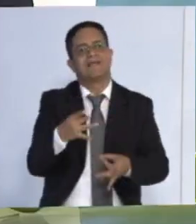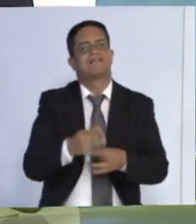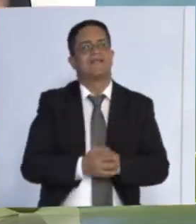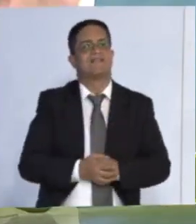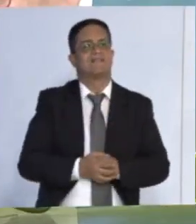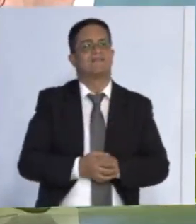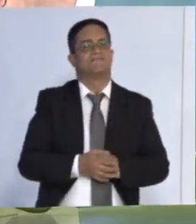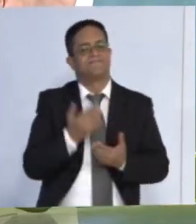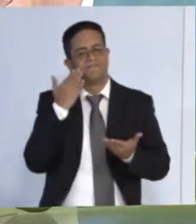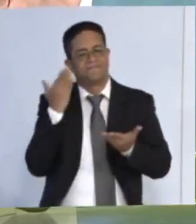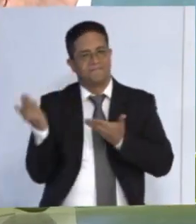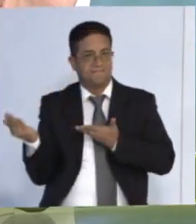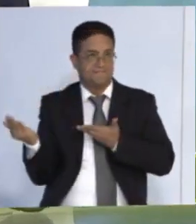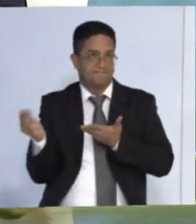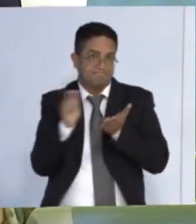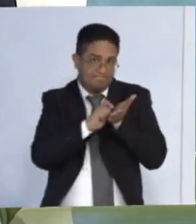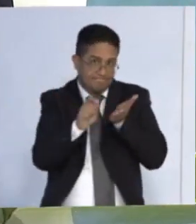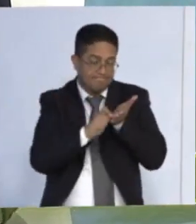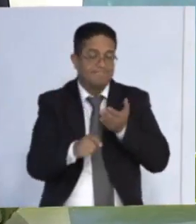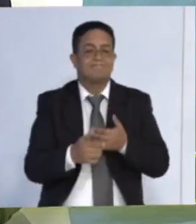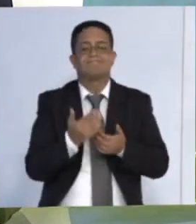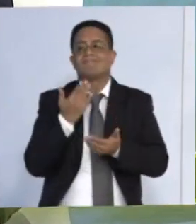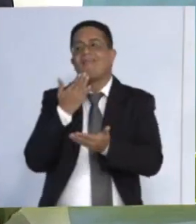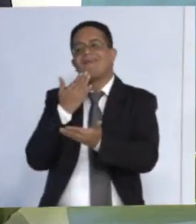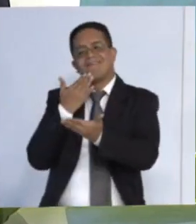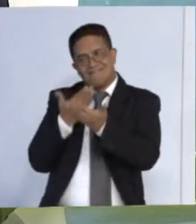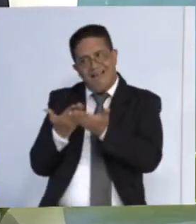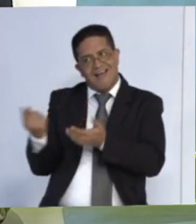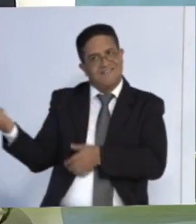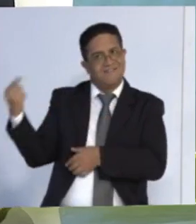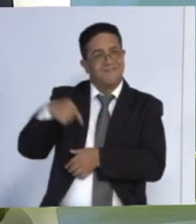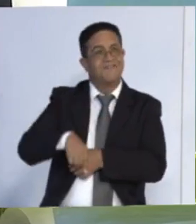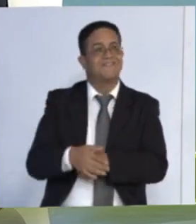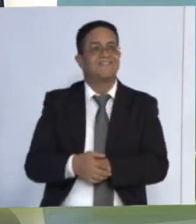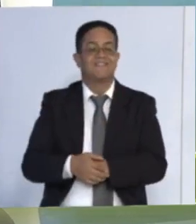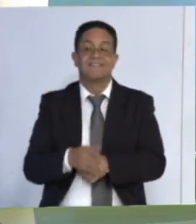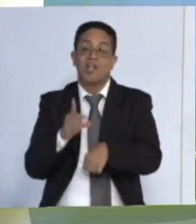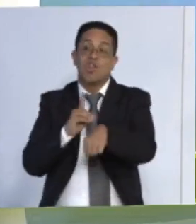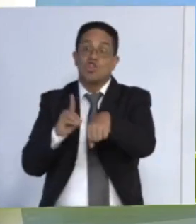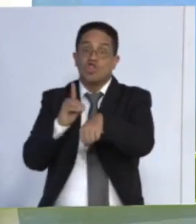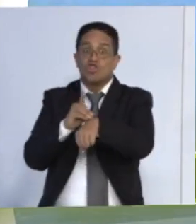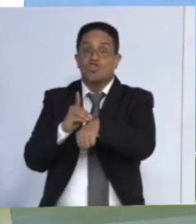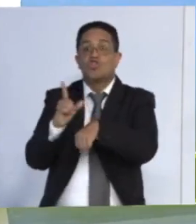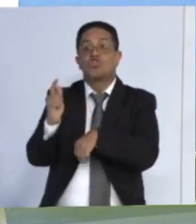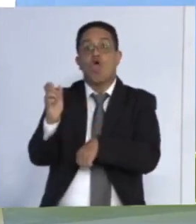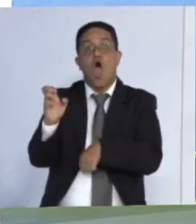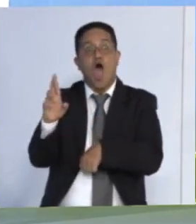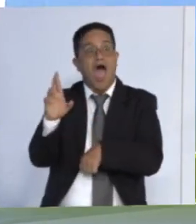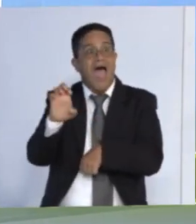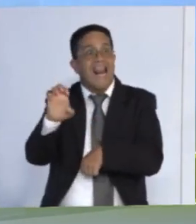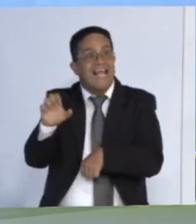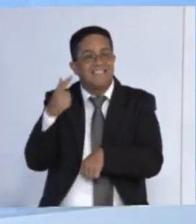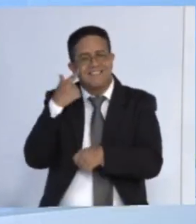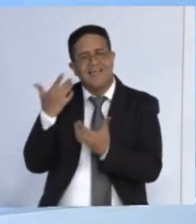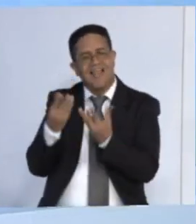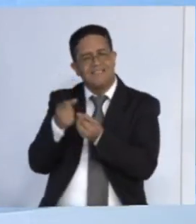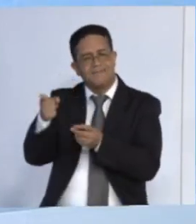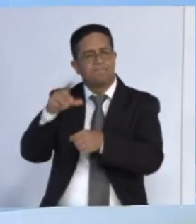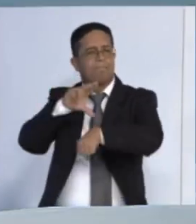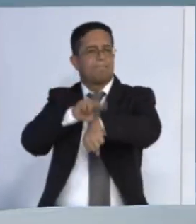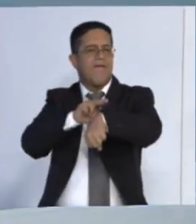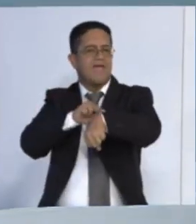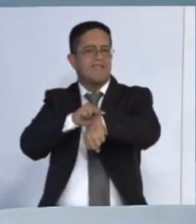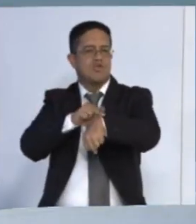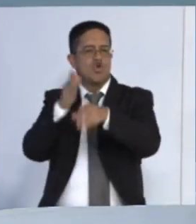pantalla redes para que tomen nota. Doctor, gracias por acompañarnos. Gracias a ti. El doctor Joselit Torres nos estuvo acompañando. Él es